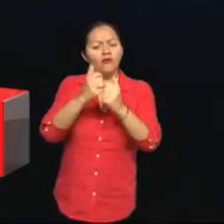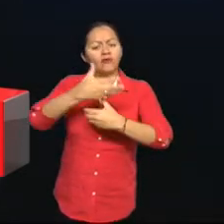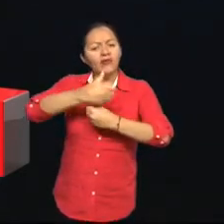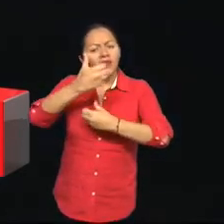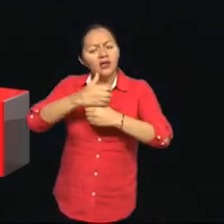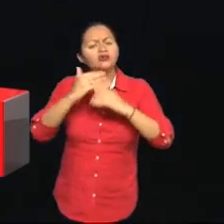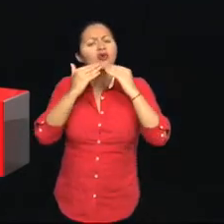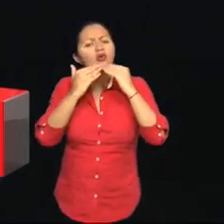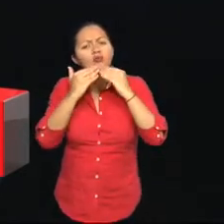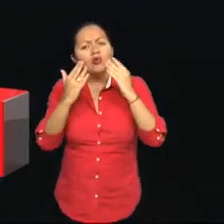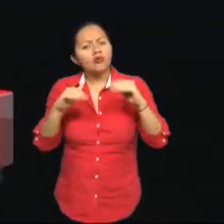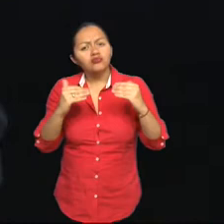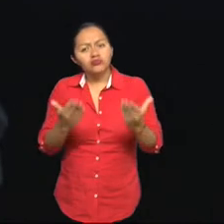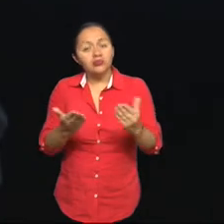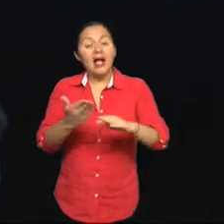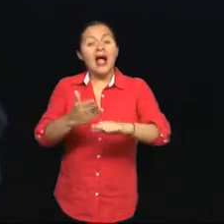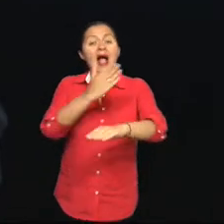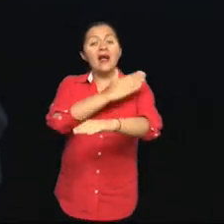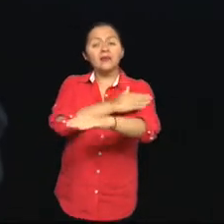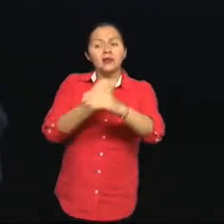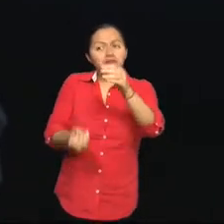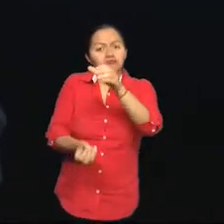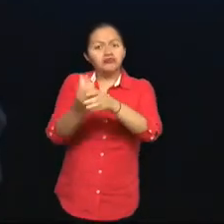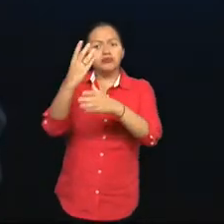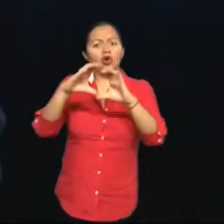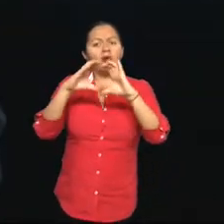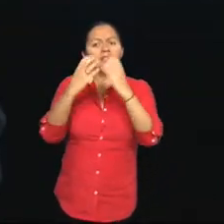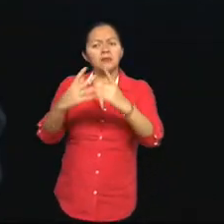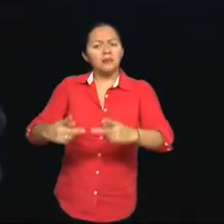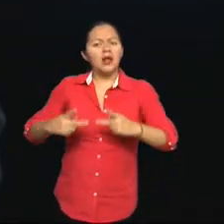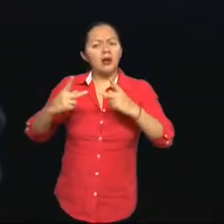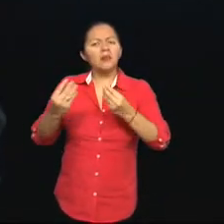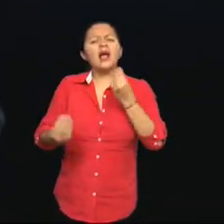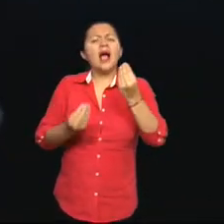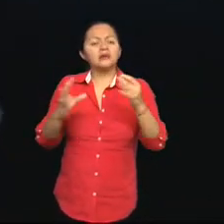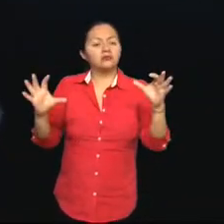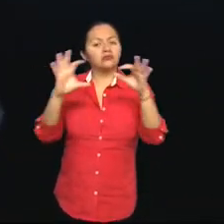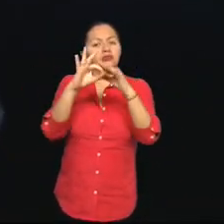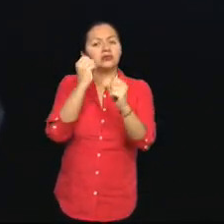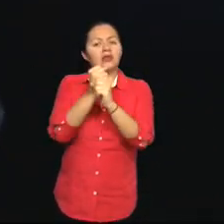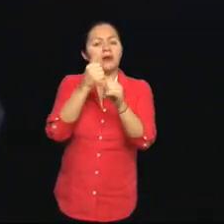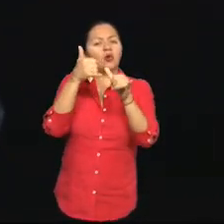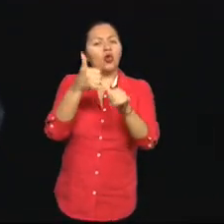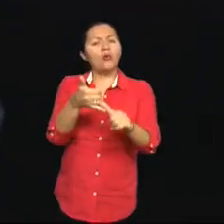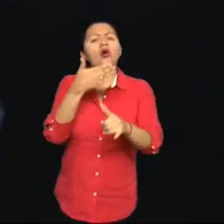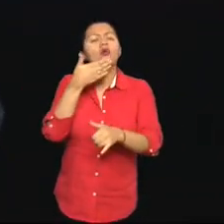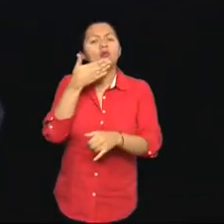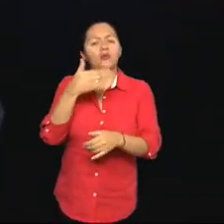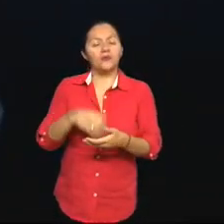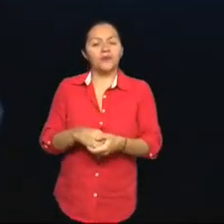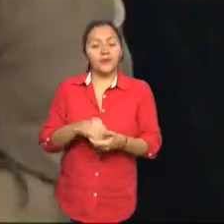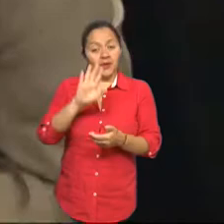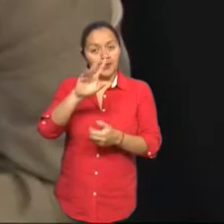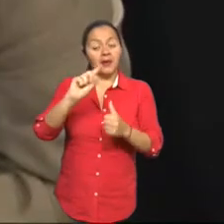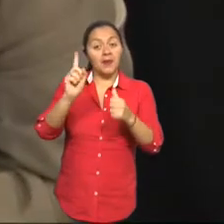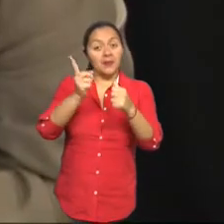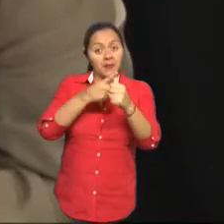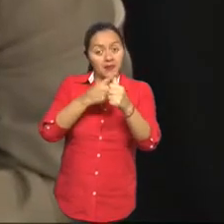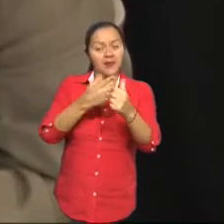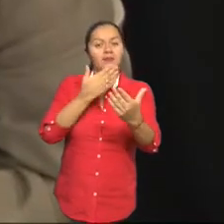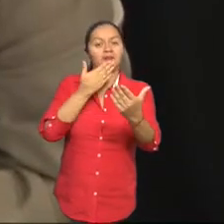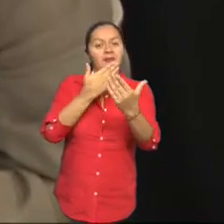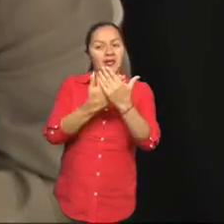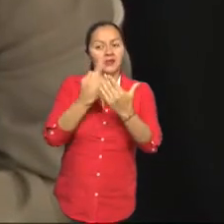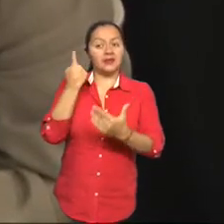desde qué tiempo funciona el comité y el trabajo que realizan con las federaciones y los clubes? Primeramente agradecerles, Gabriel y Javier, por